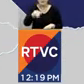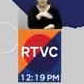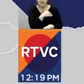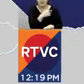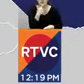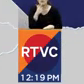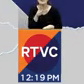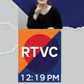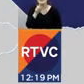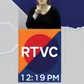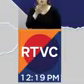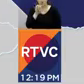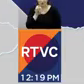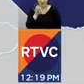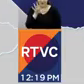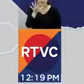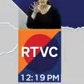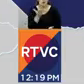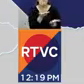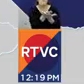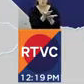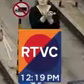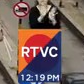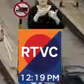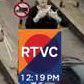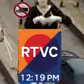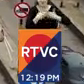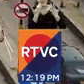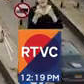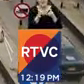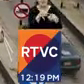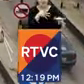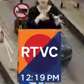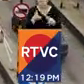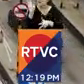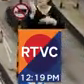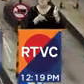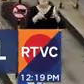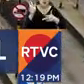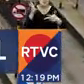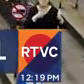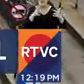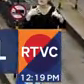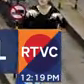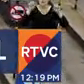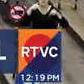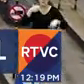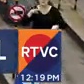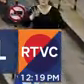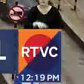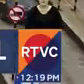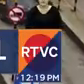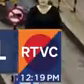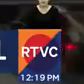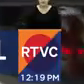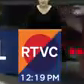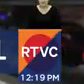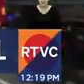195 propuestas de 83 empresas interesadas en desarrollar operaciones en estos corredores viales.